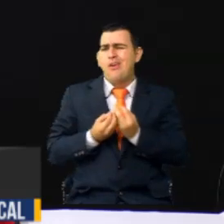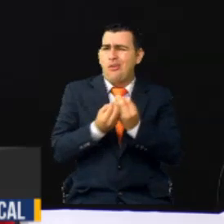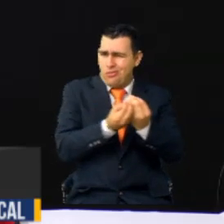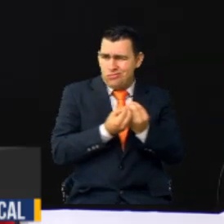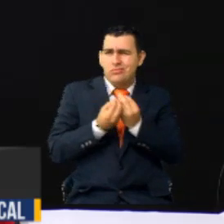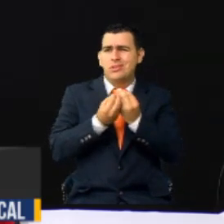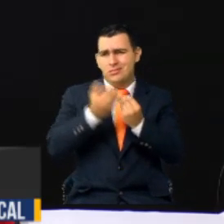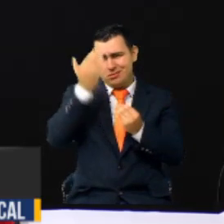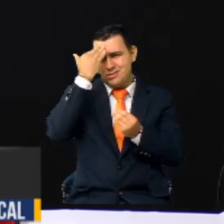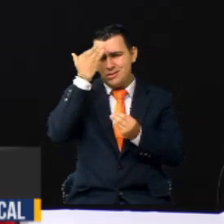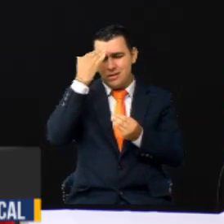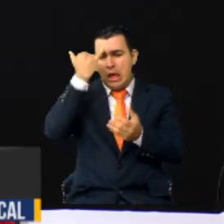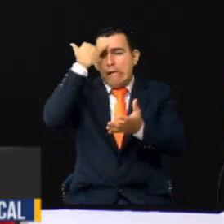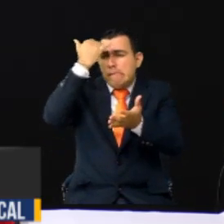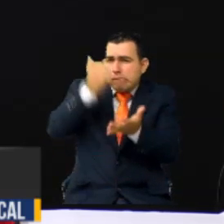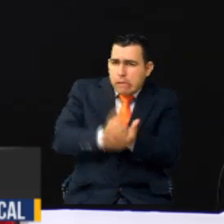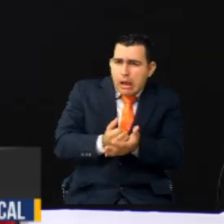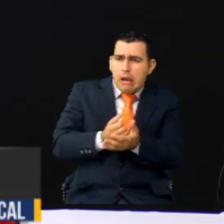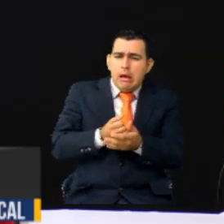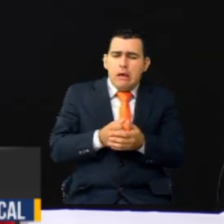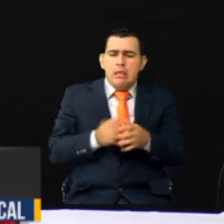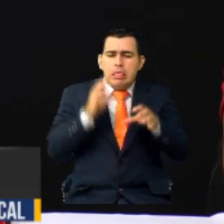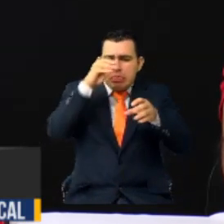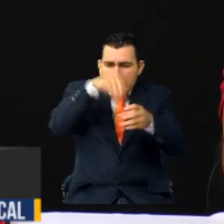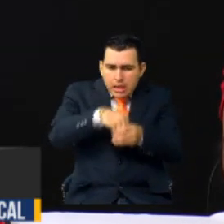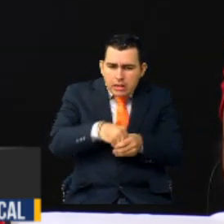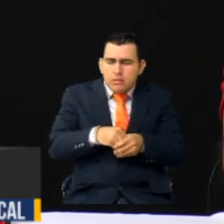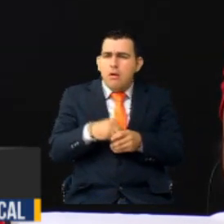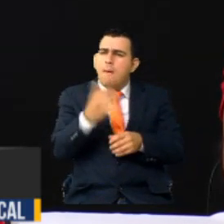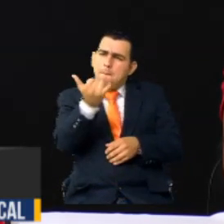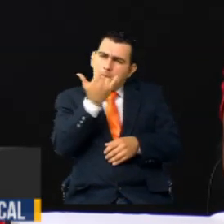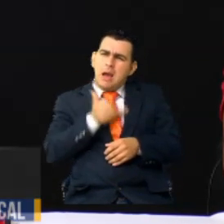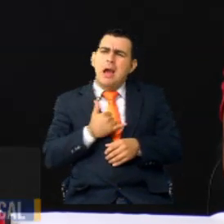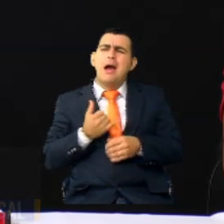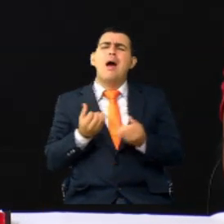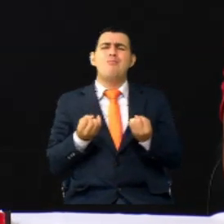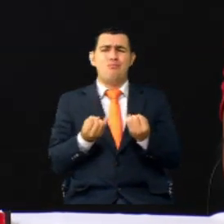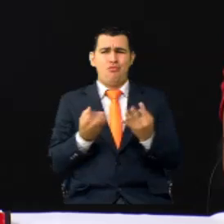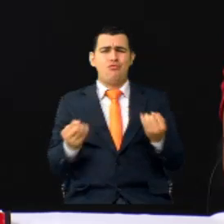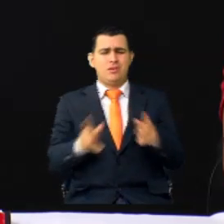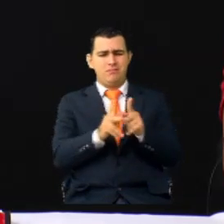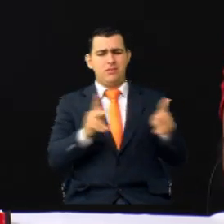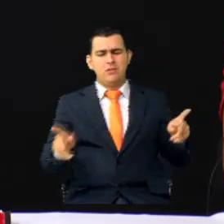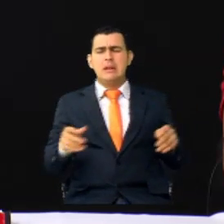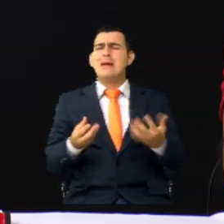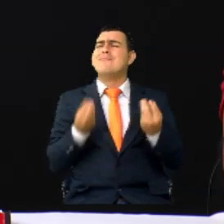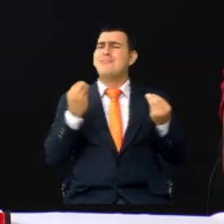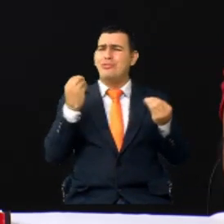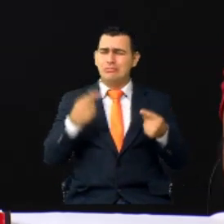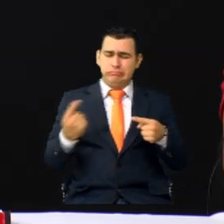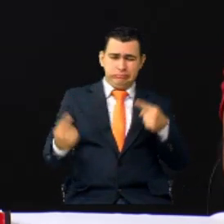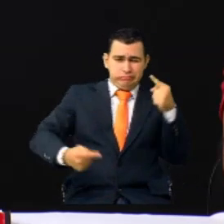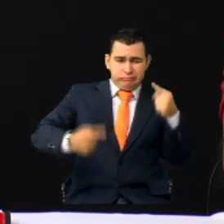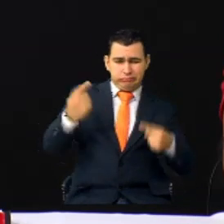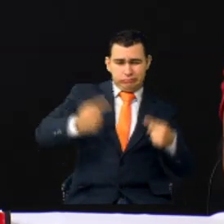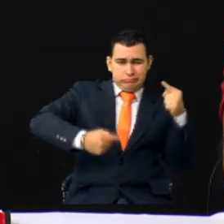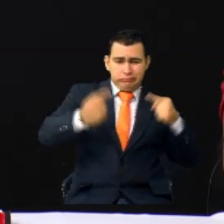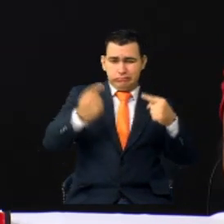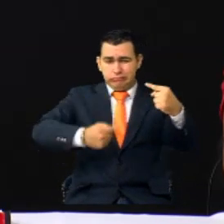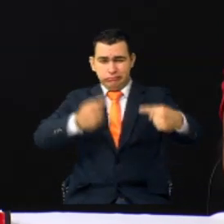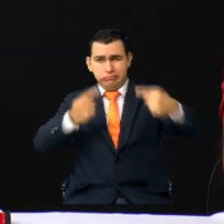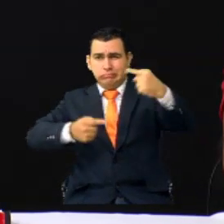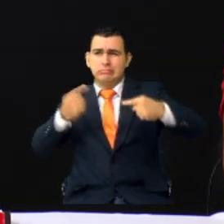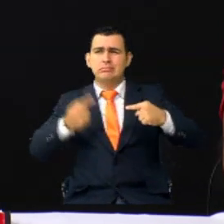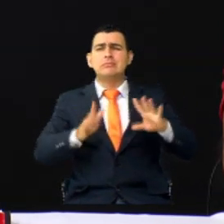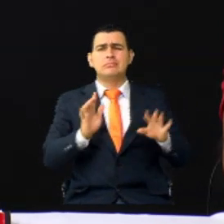el concepto equivocado del control político dentro de la corporación. Fueron muchos los debates que se hicieron al interior del Consejo, y muchos de